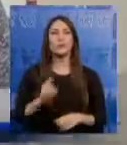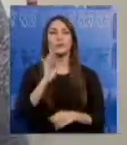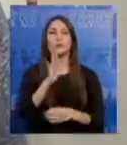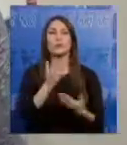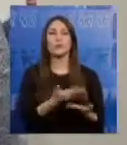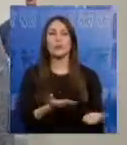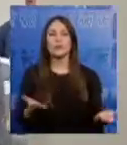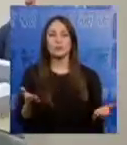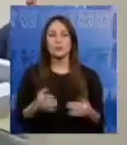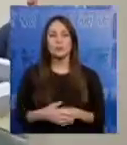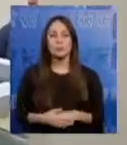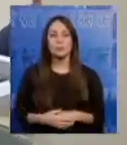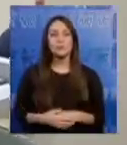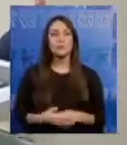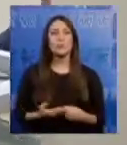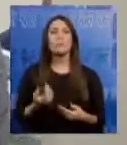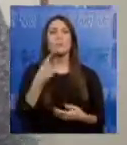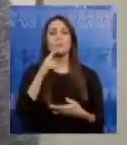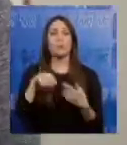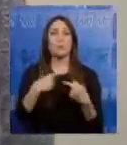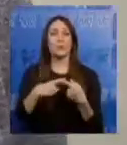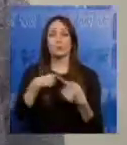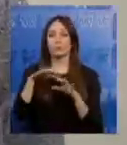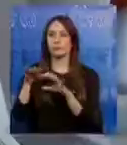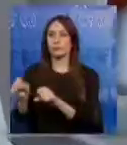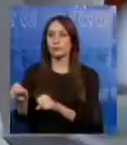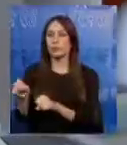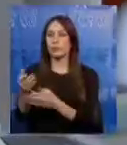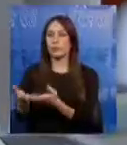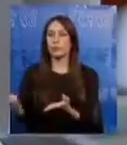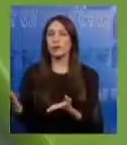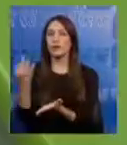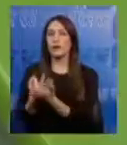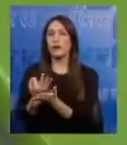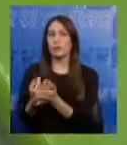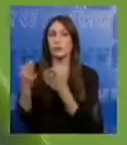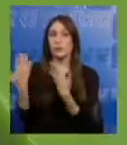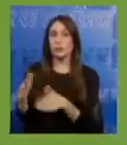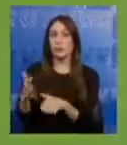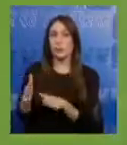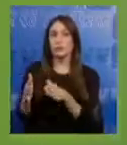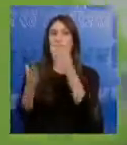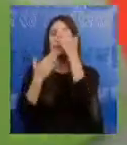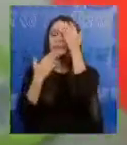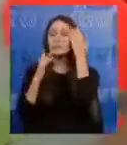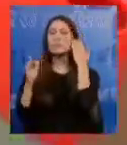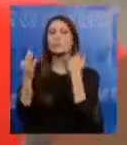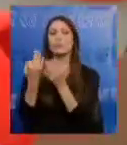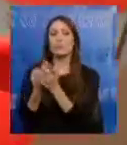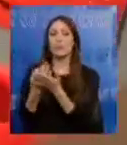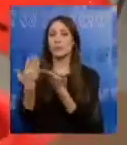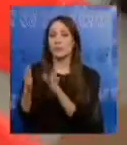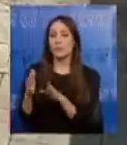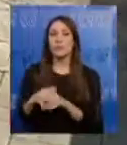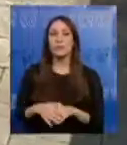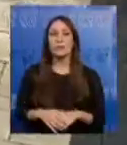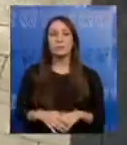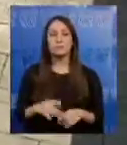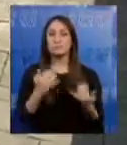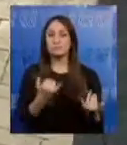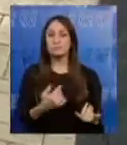mercancías que han sido producto de aprehensiones de nuestros operativos de control por parte de la Unidad de Vigilancia Aduanera. En esta ocasión